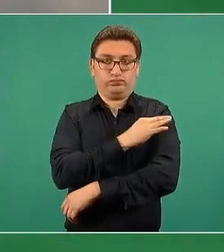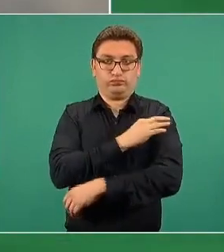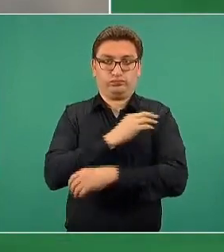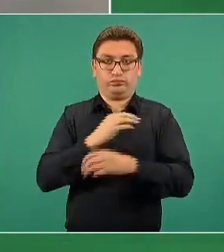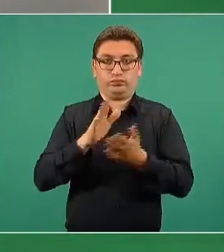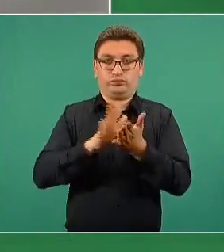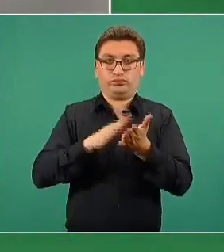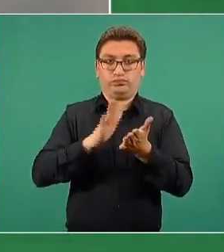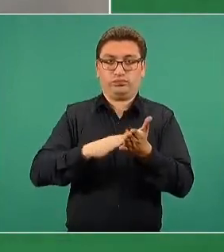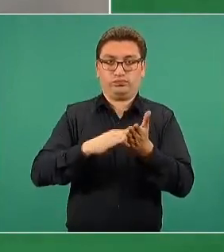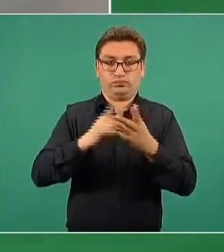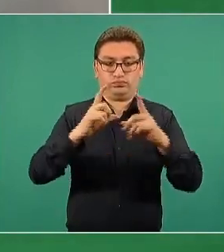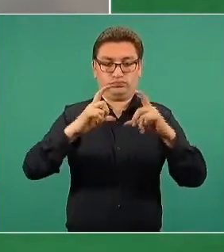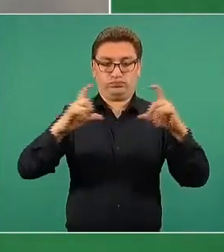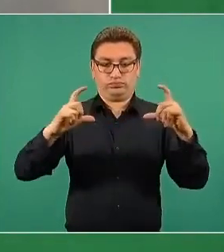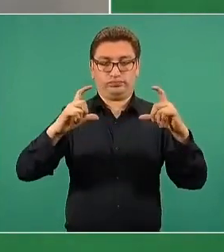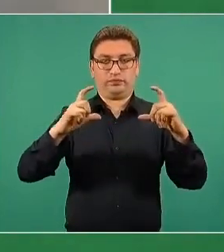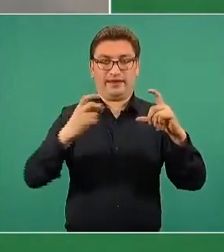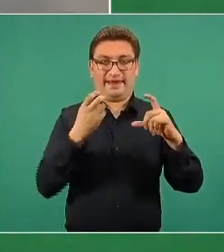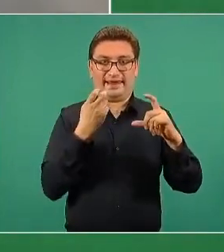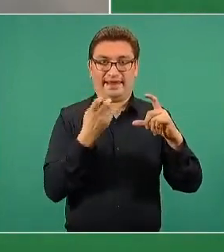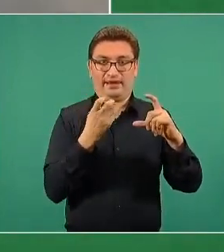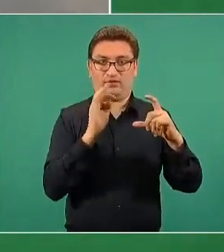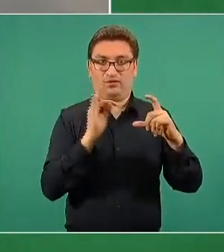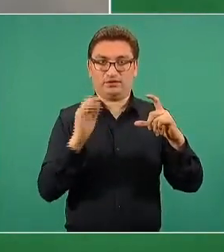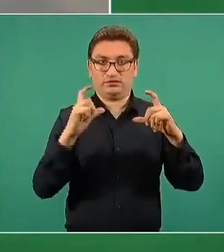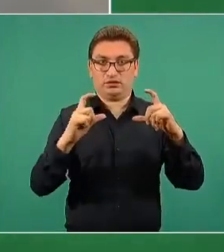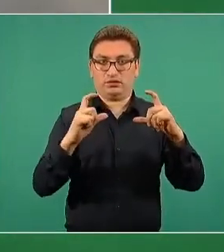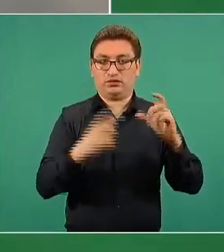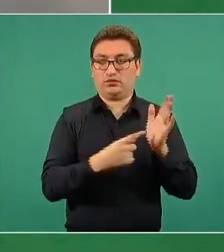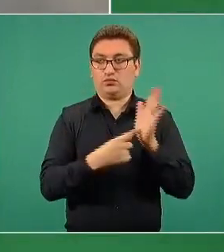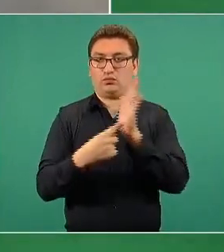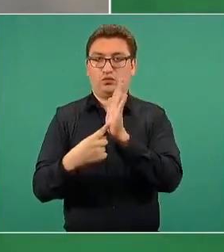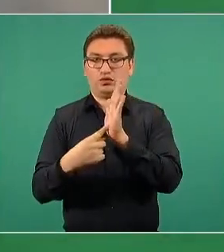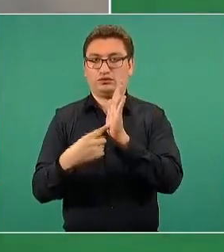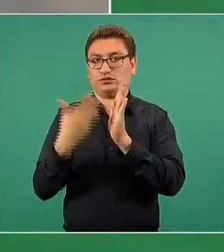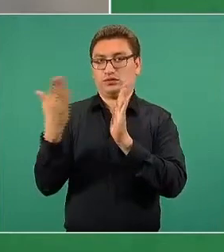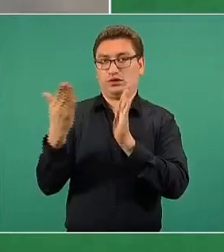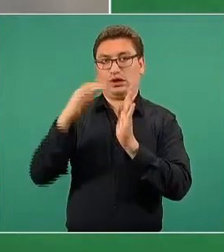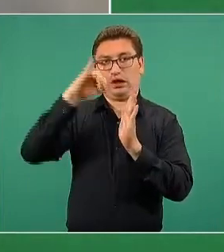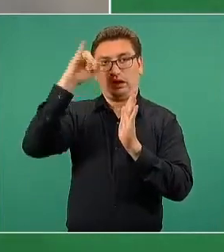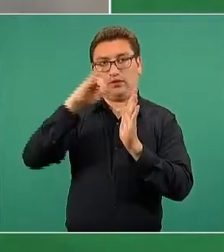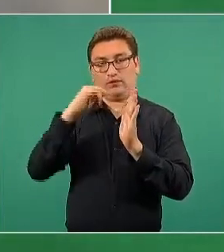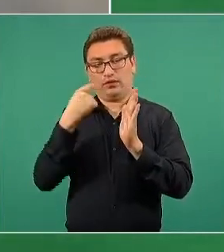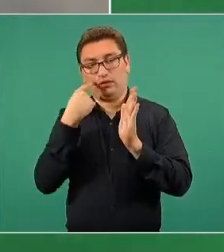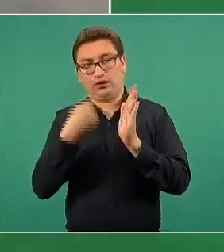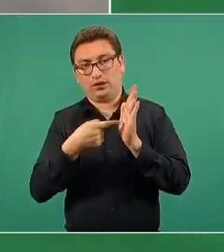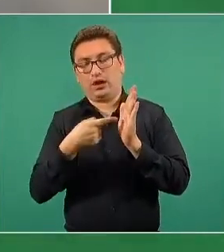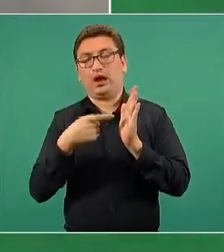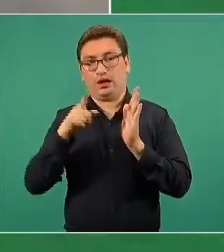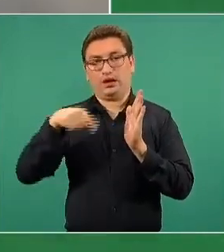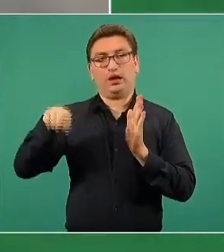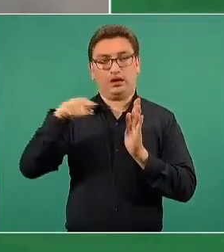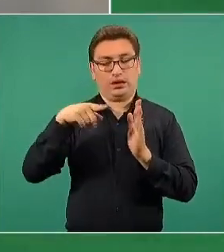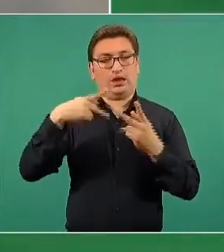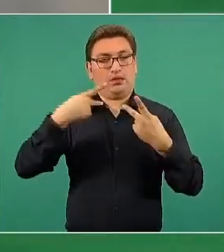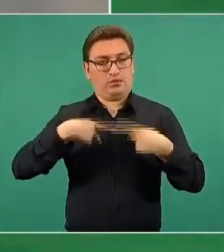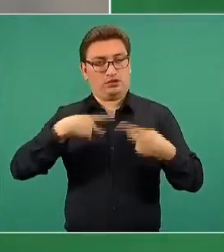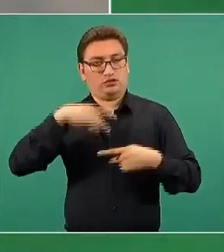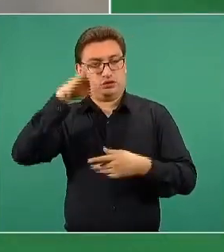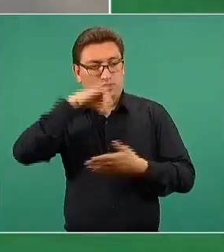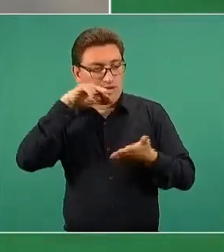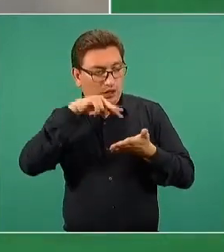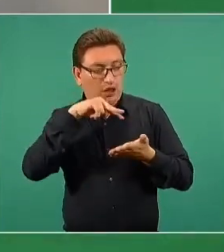se aplicó la vacuna puede y debería de ser suficiente para que las personas